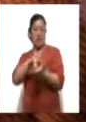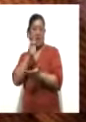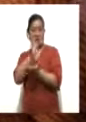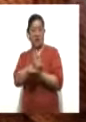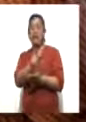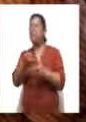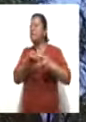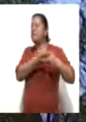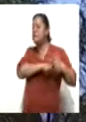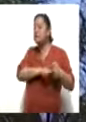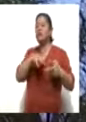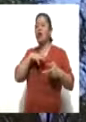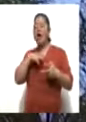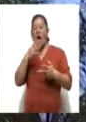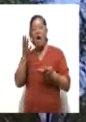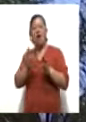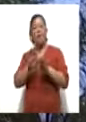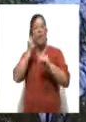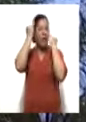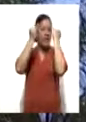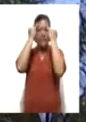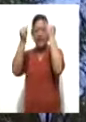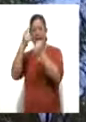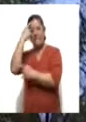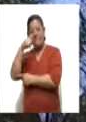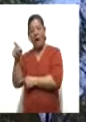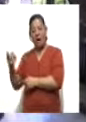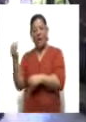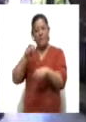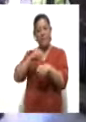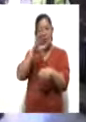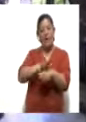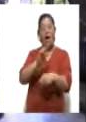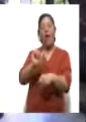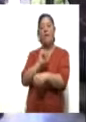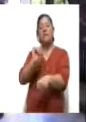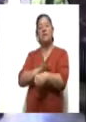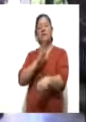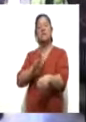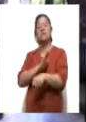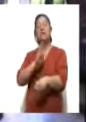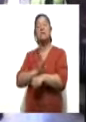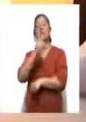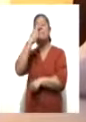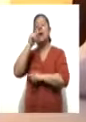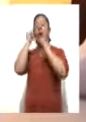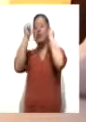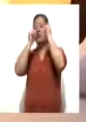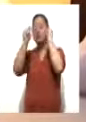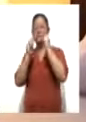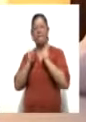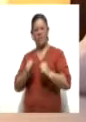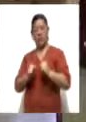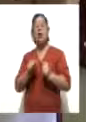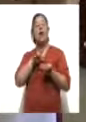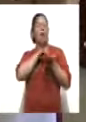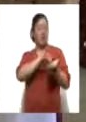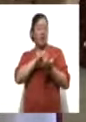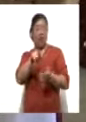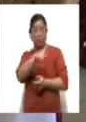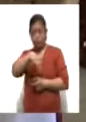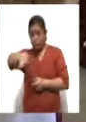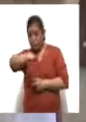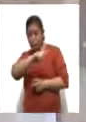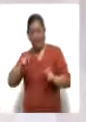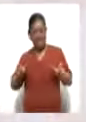de una serie de medidas extraordinarias que implementará la Administración Estatal para reforzar el turismo y respaldar al personal que depende de